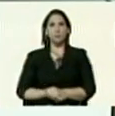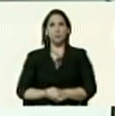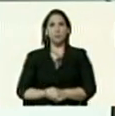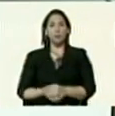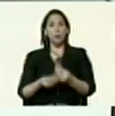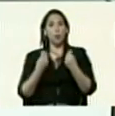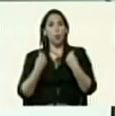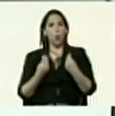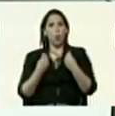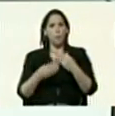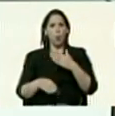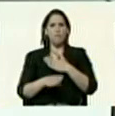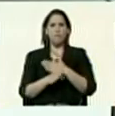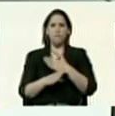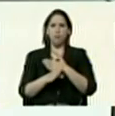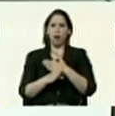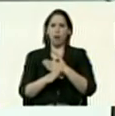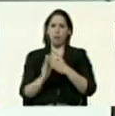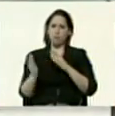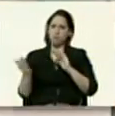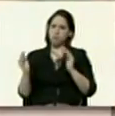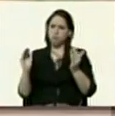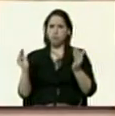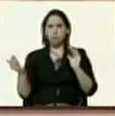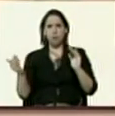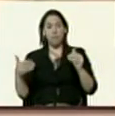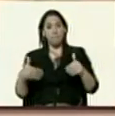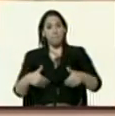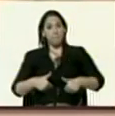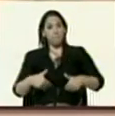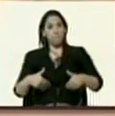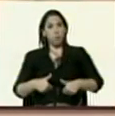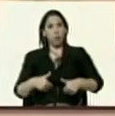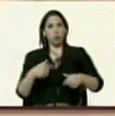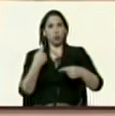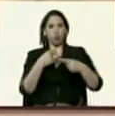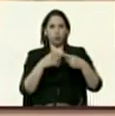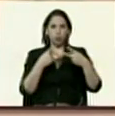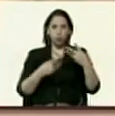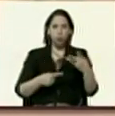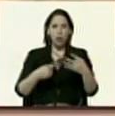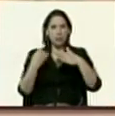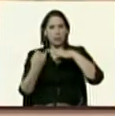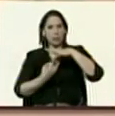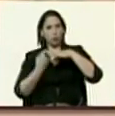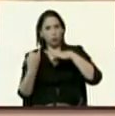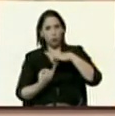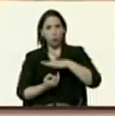cómo iba paralelo el esfuerzo multilateral, institucional,